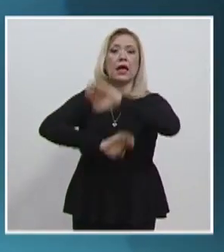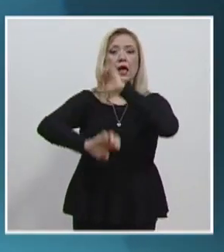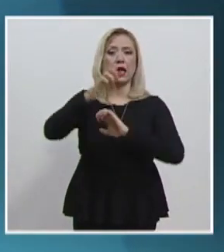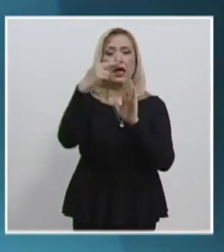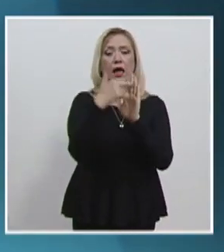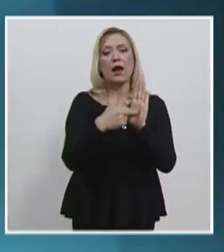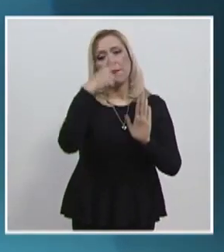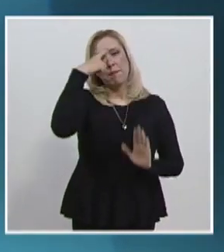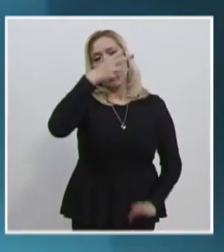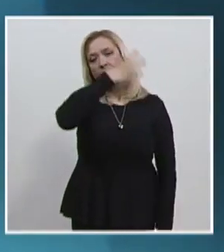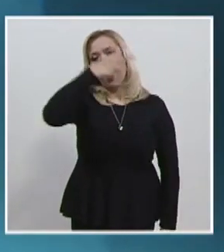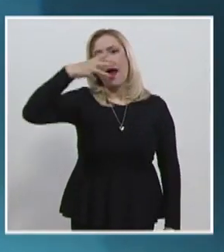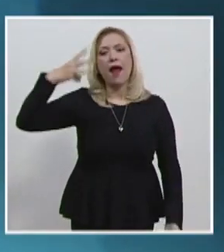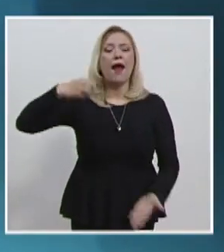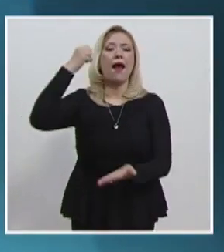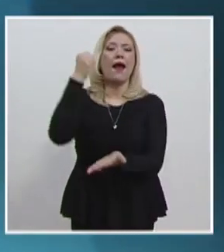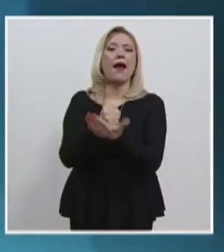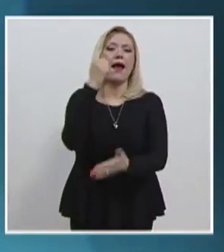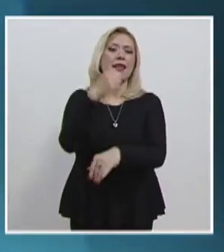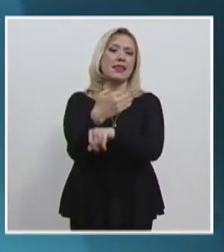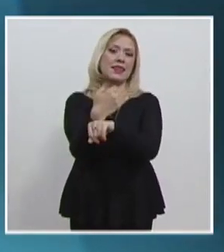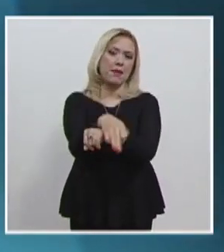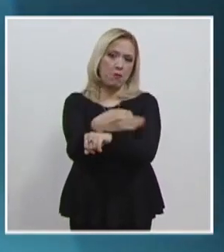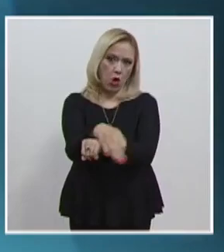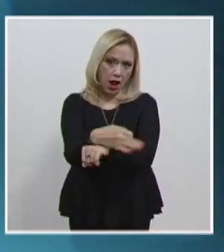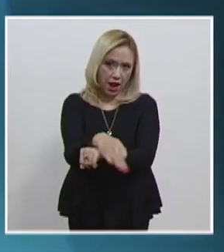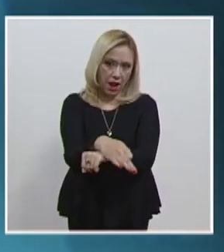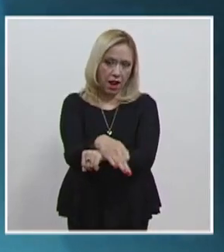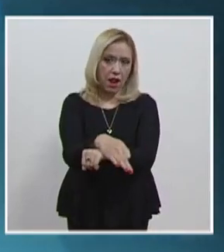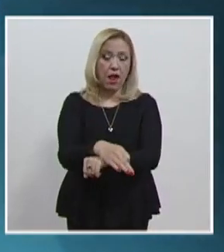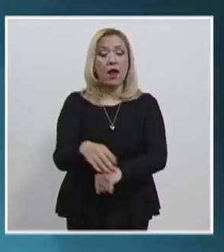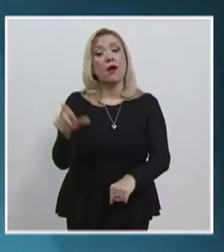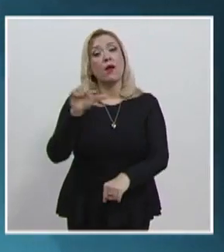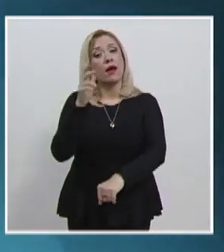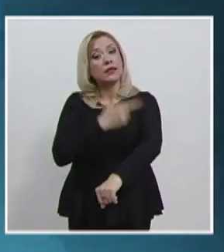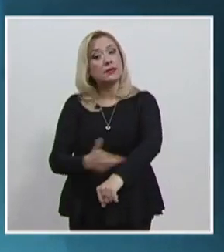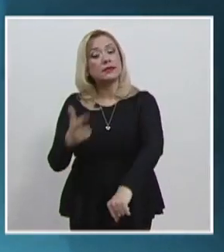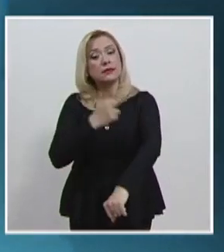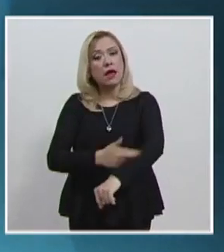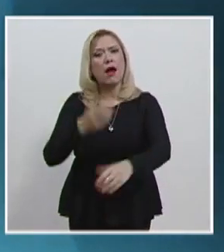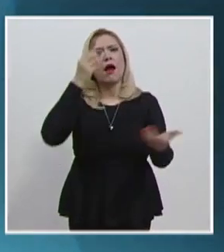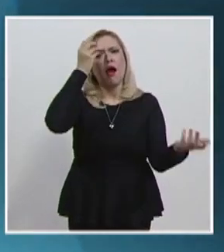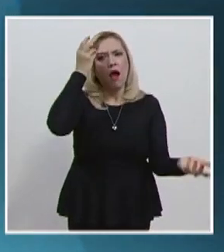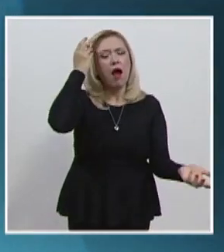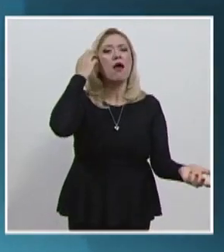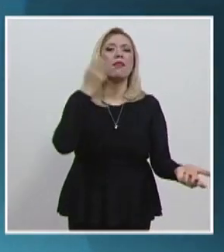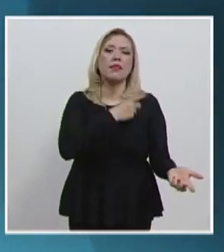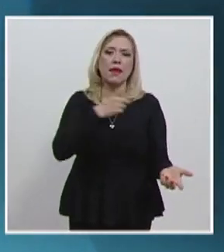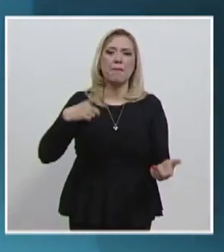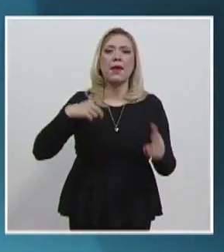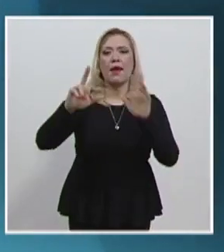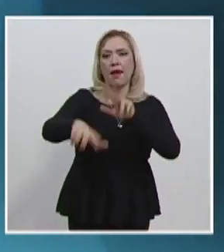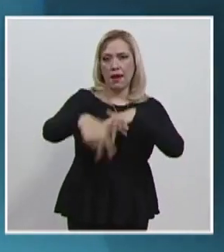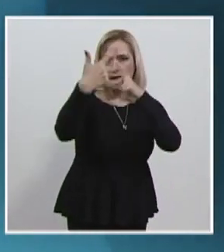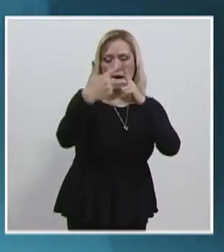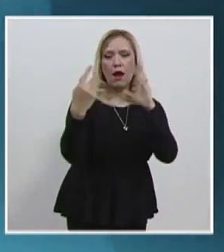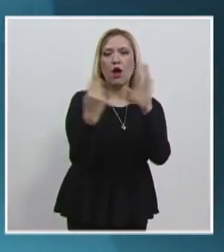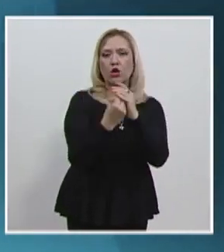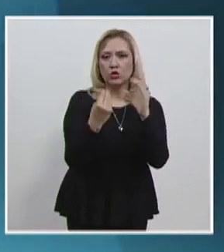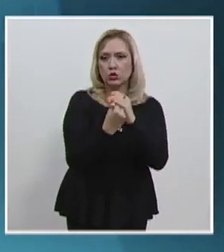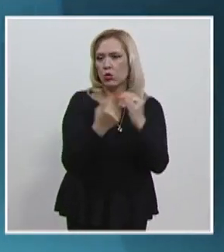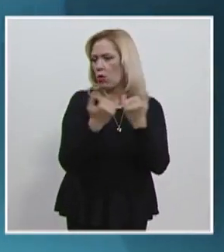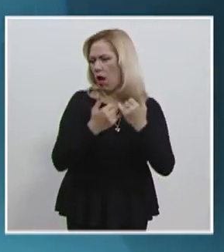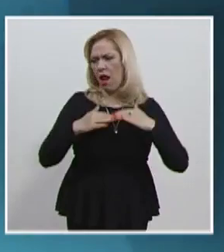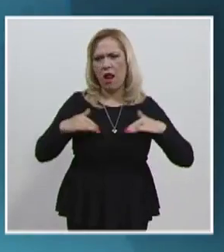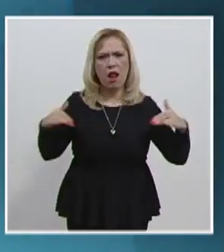visa de residente temporal en tanto se realizan los trámites deberá recibir las clases en línea a la parque sus compañeros